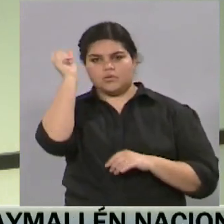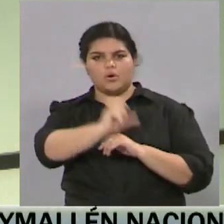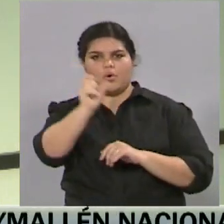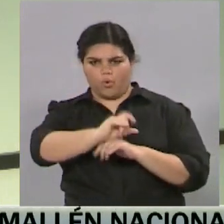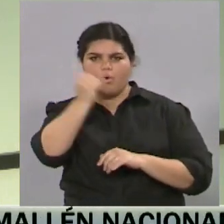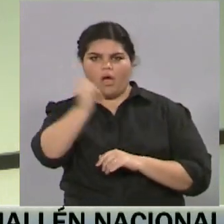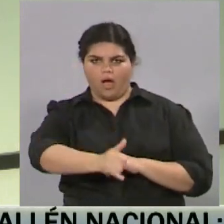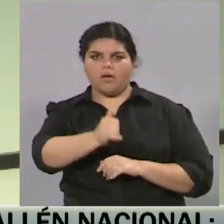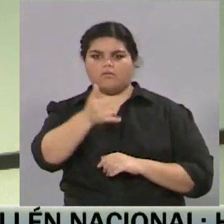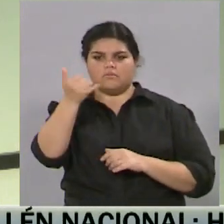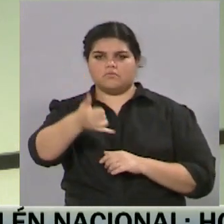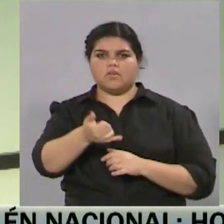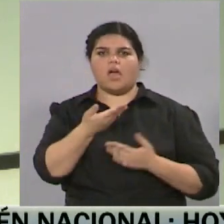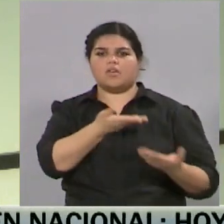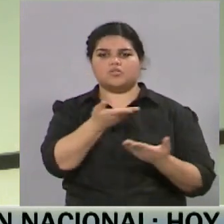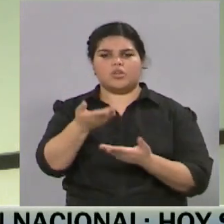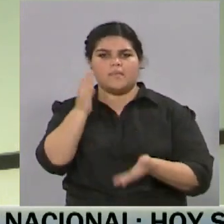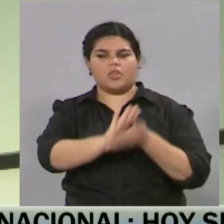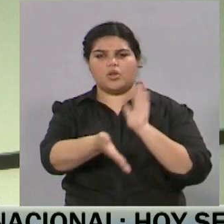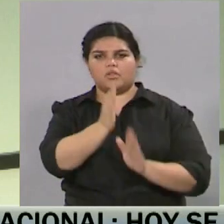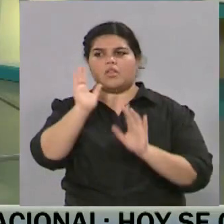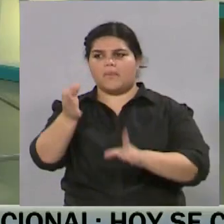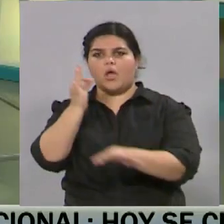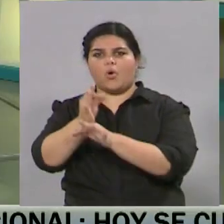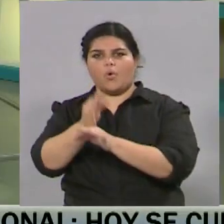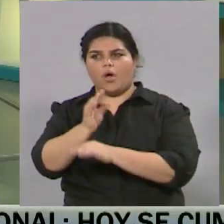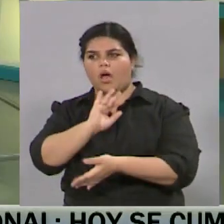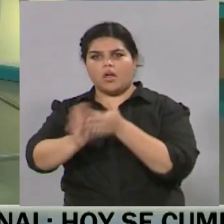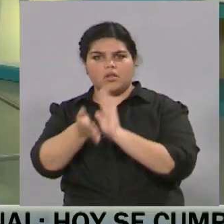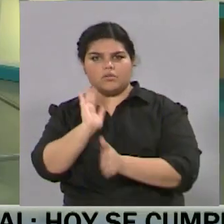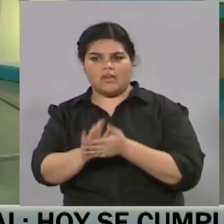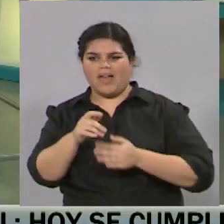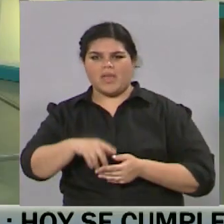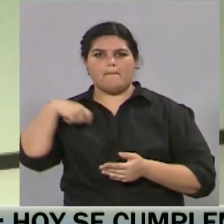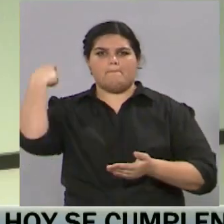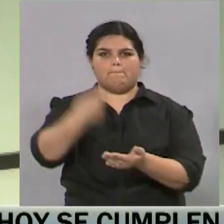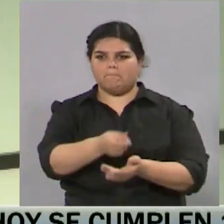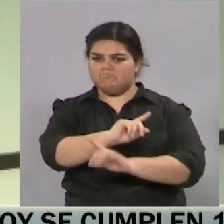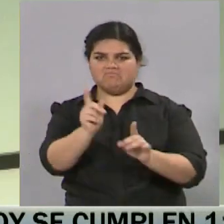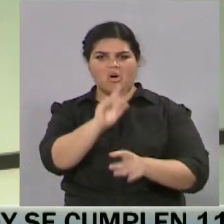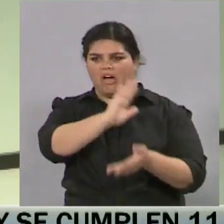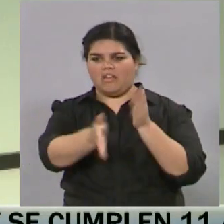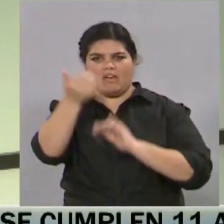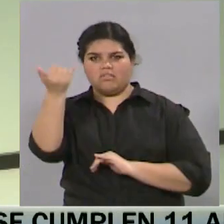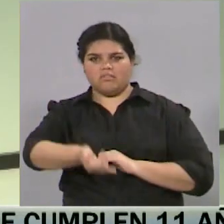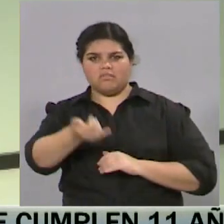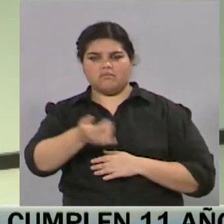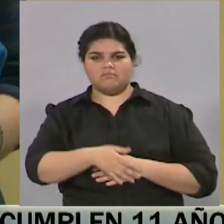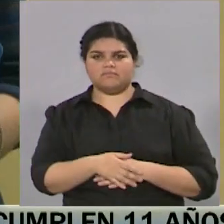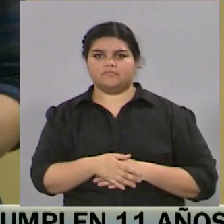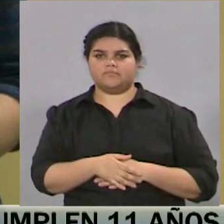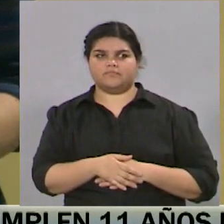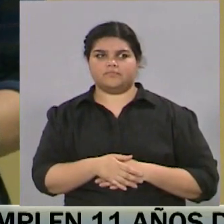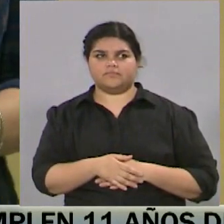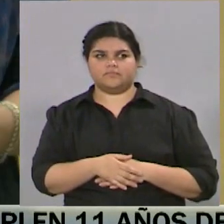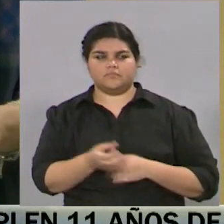de asesoramiento gratuito, los que tiene el Colegio de Abogados de asesoramiento gratuito. O sea, ni siquiera es necesario invertir dinero en tener ese conocimiento jurídico. Bien.